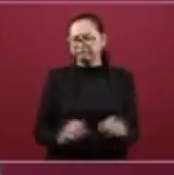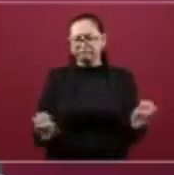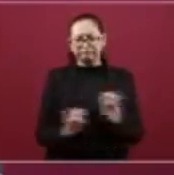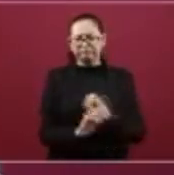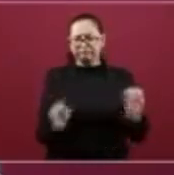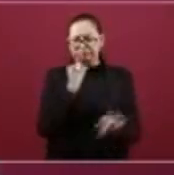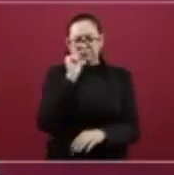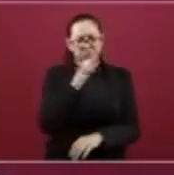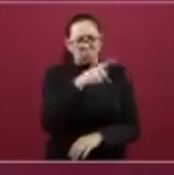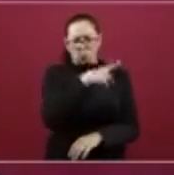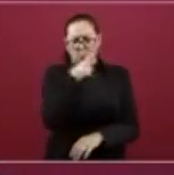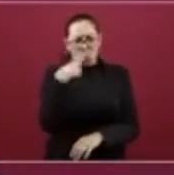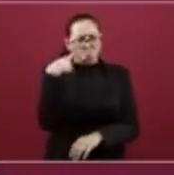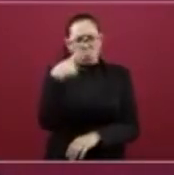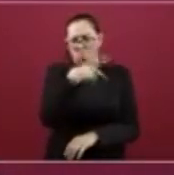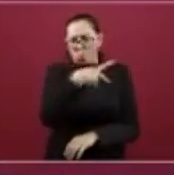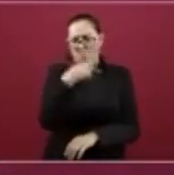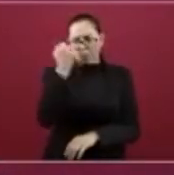no vamos